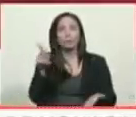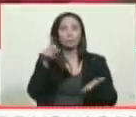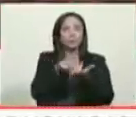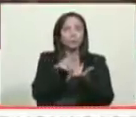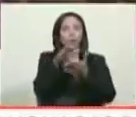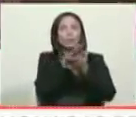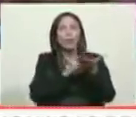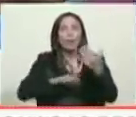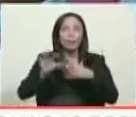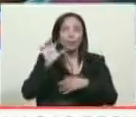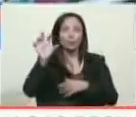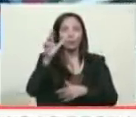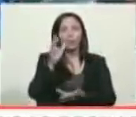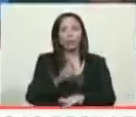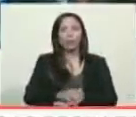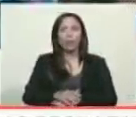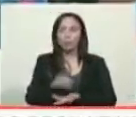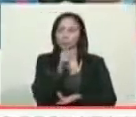región.